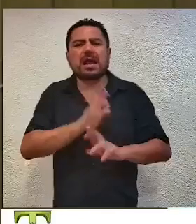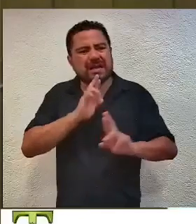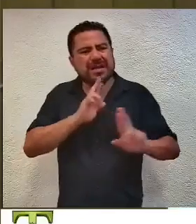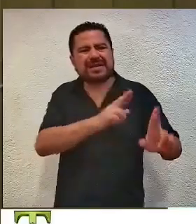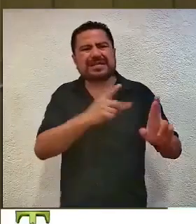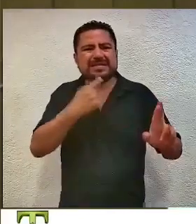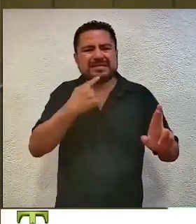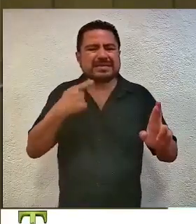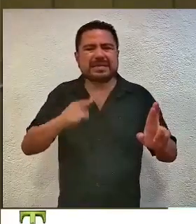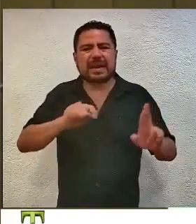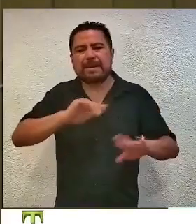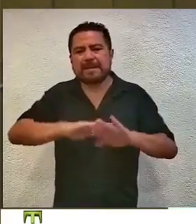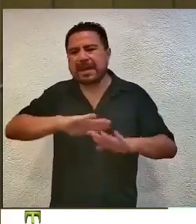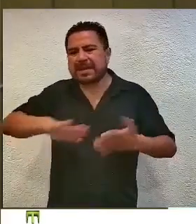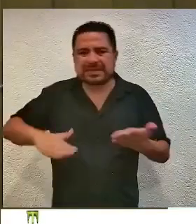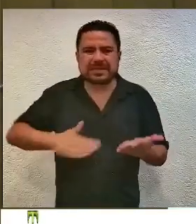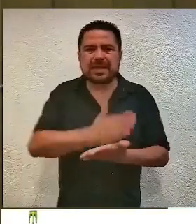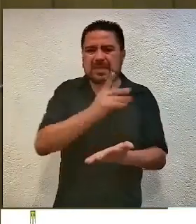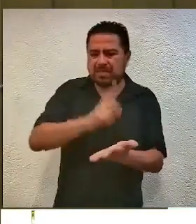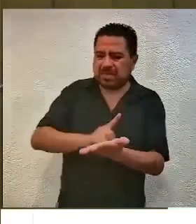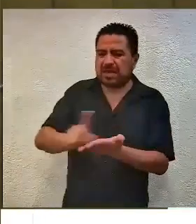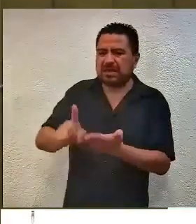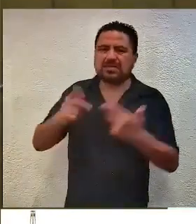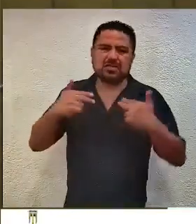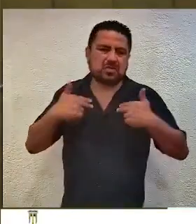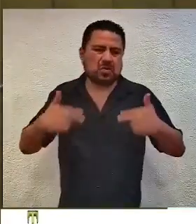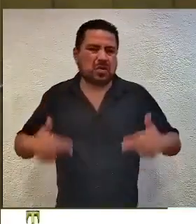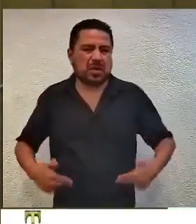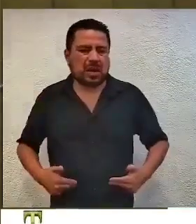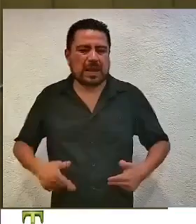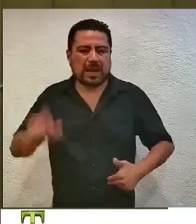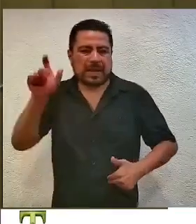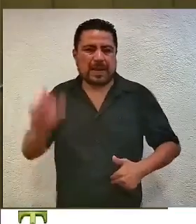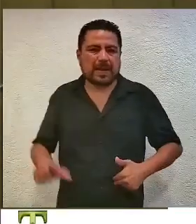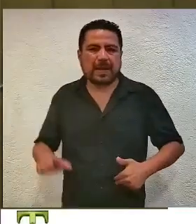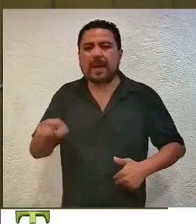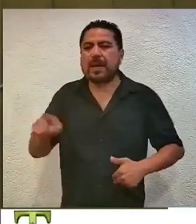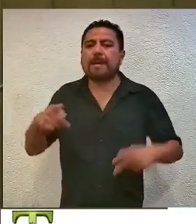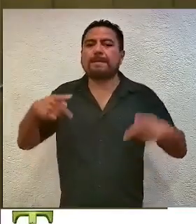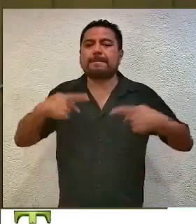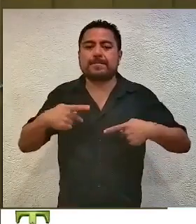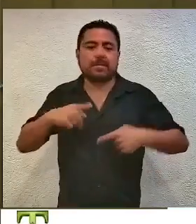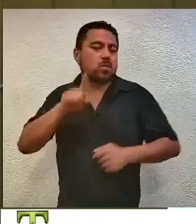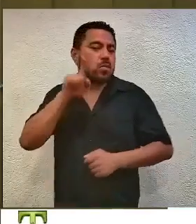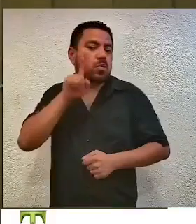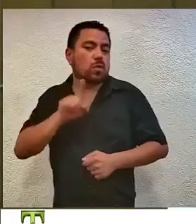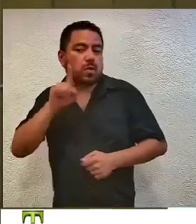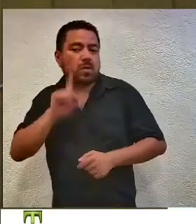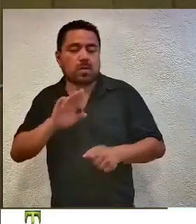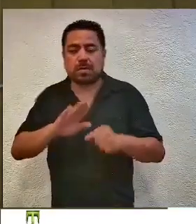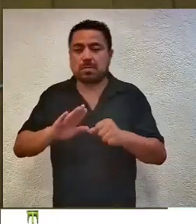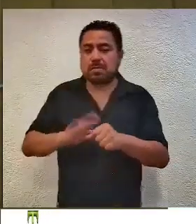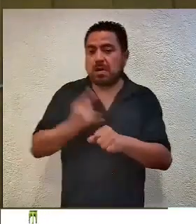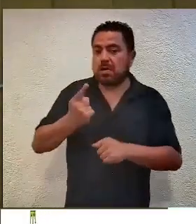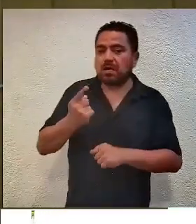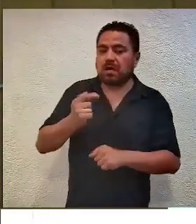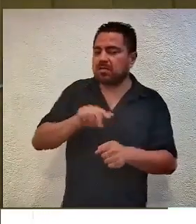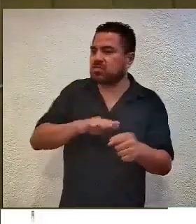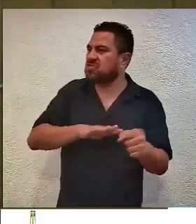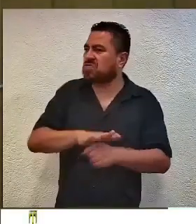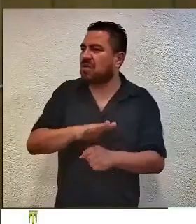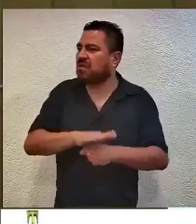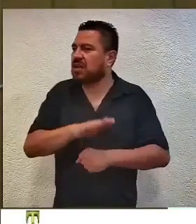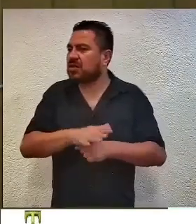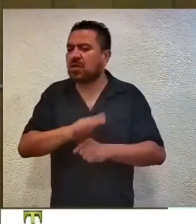impugnada transgrede el derecho humano de tutela judicial efectiva de la denunciante, porque considera que fue insuficiente